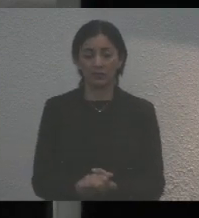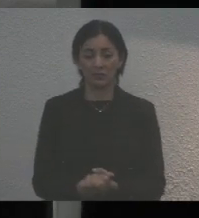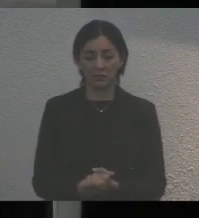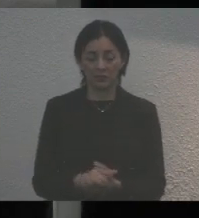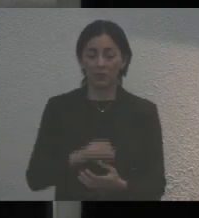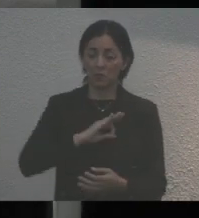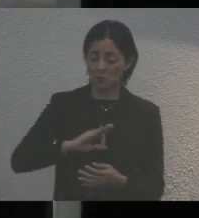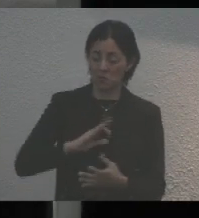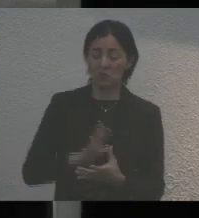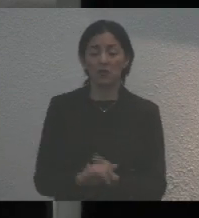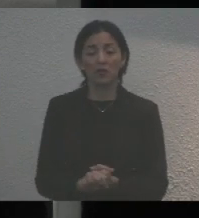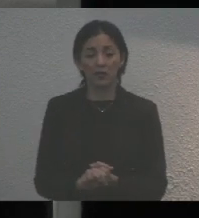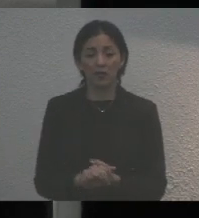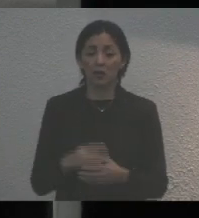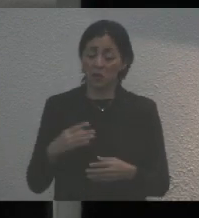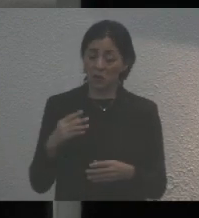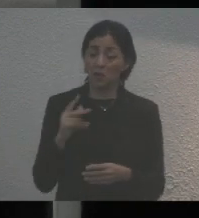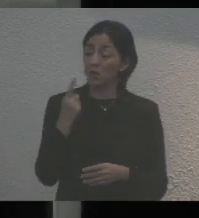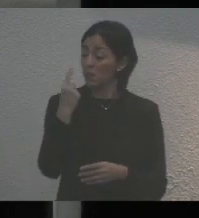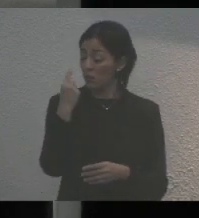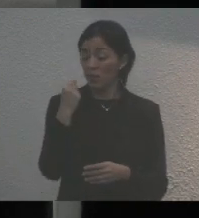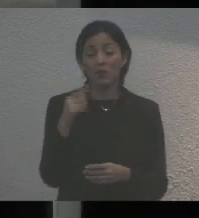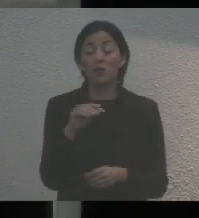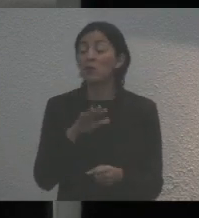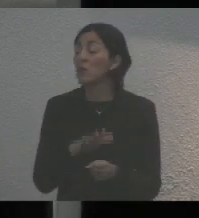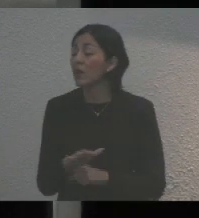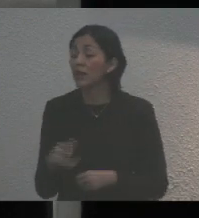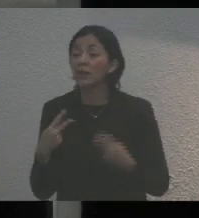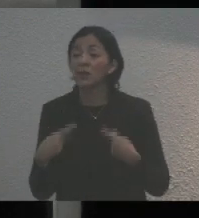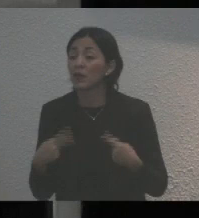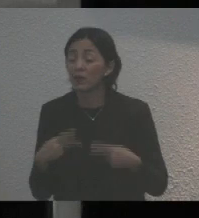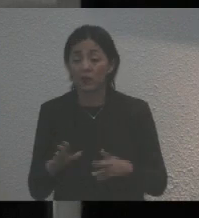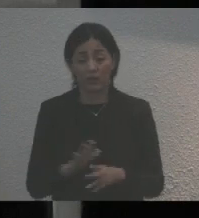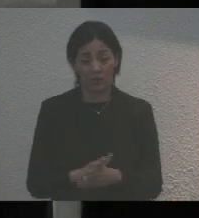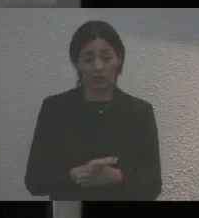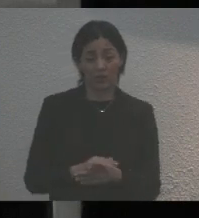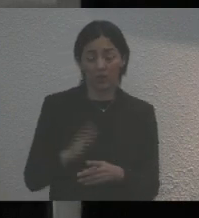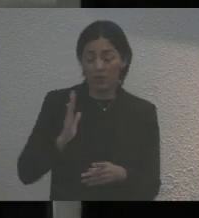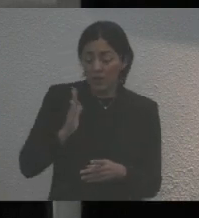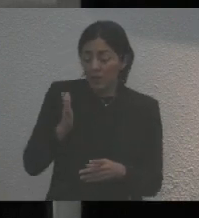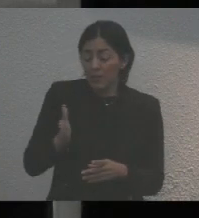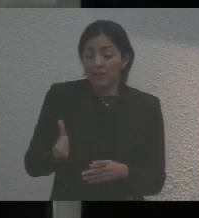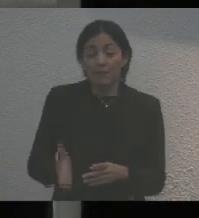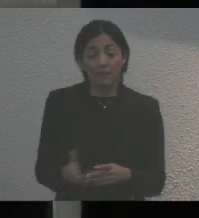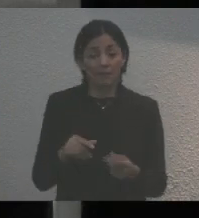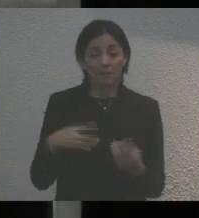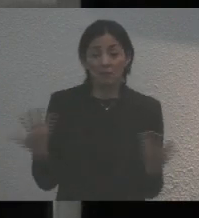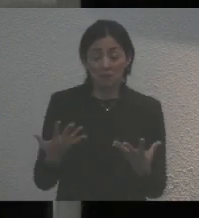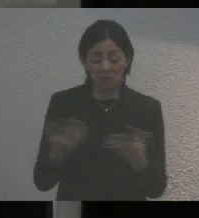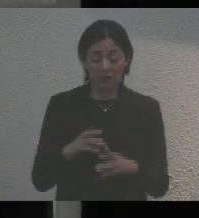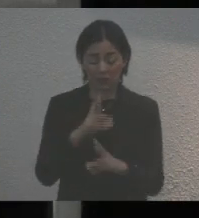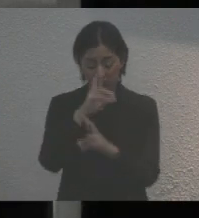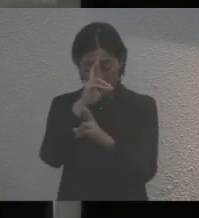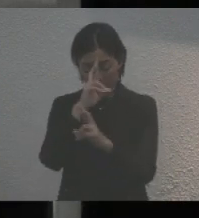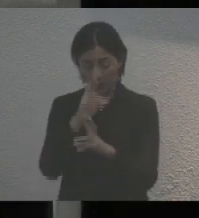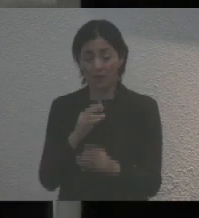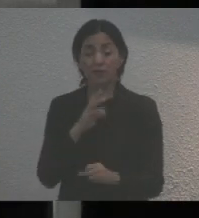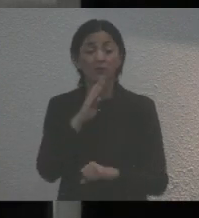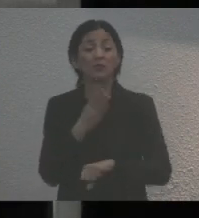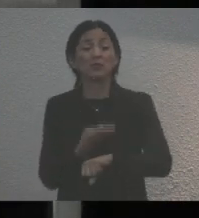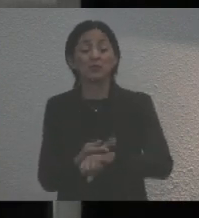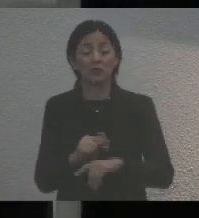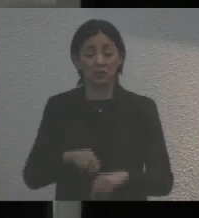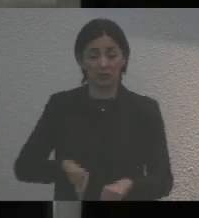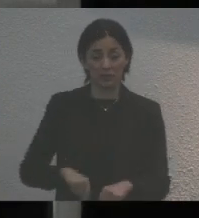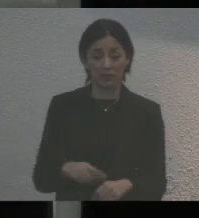aptitud para ser un policía. No cualquier persona tiene la valentía de servir y arriesgar la vida por los